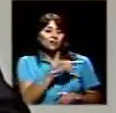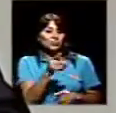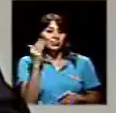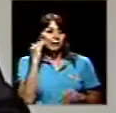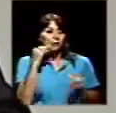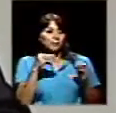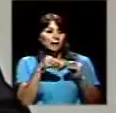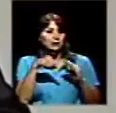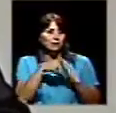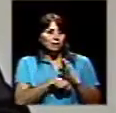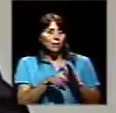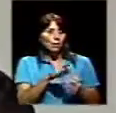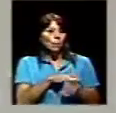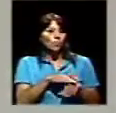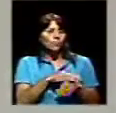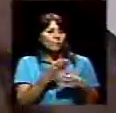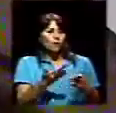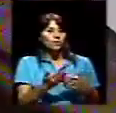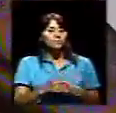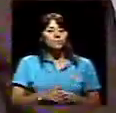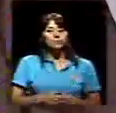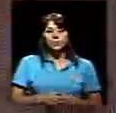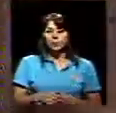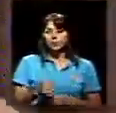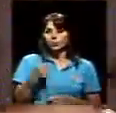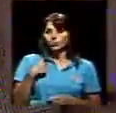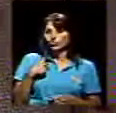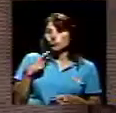favor. Yo tengo la impresión,